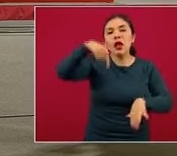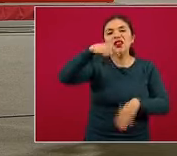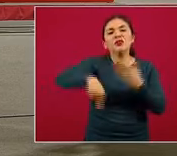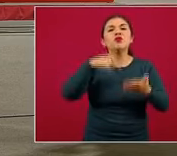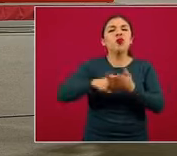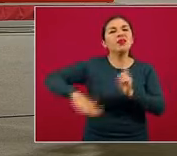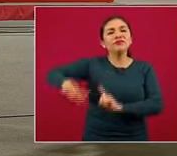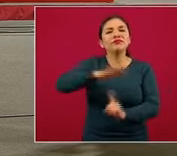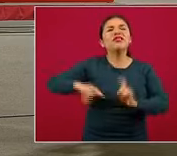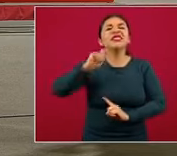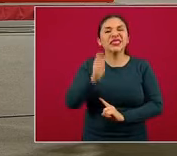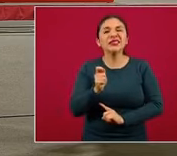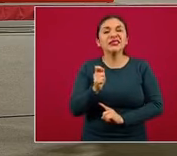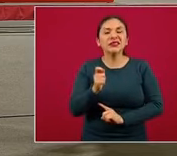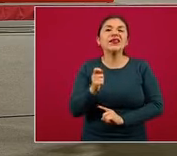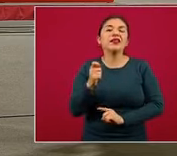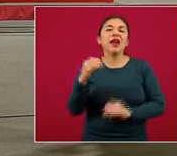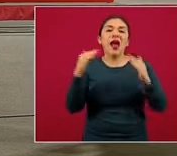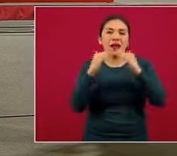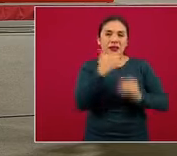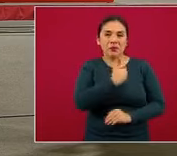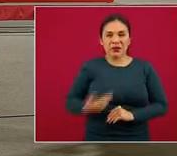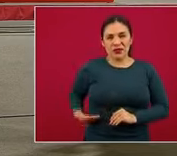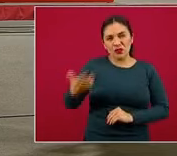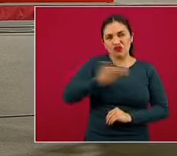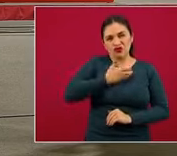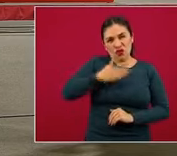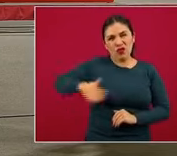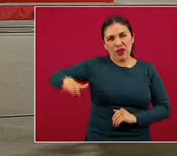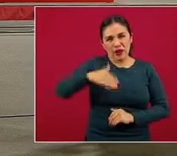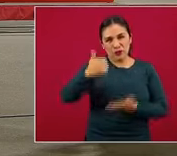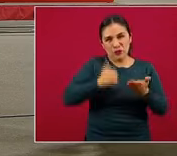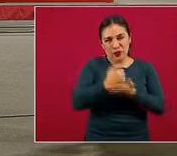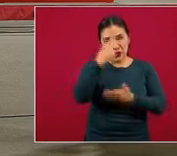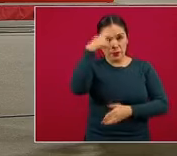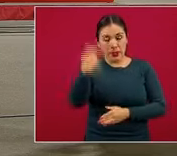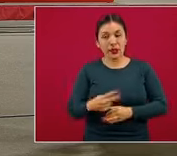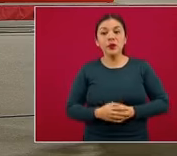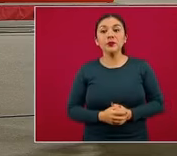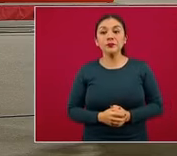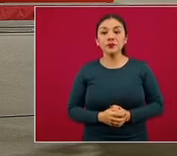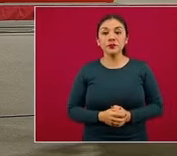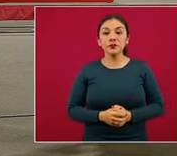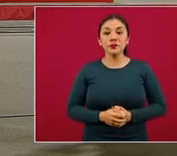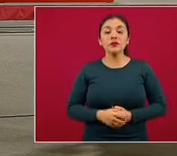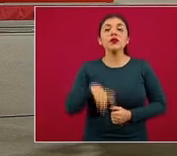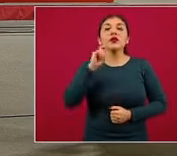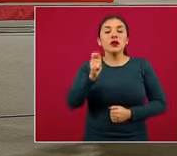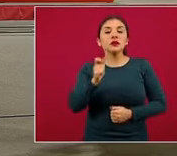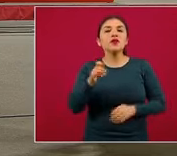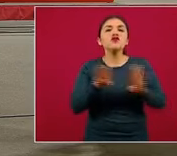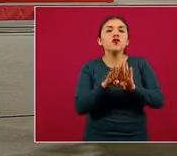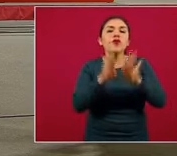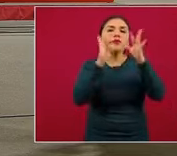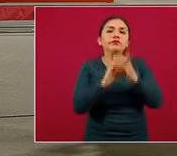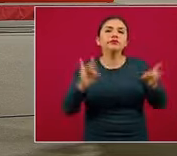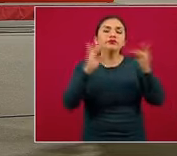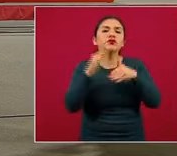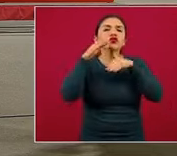desde Palacio Nacional, aquí en la Ciudad de México, en relación a la actualización